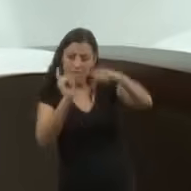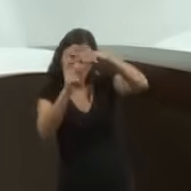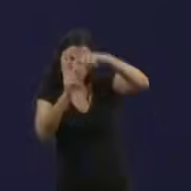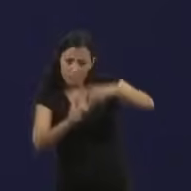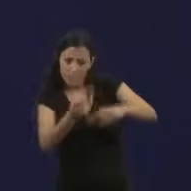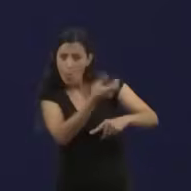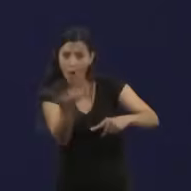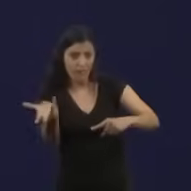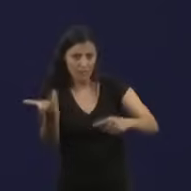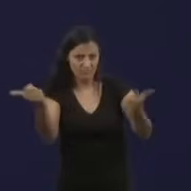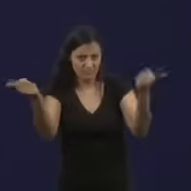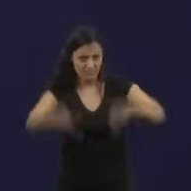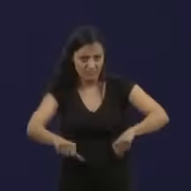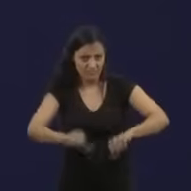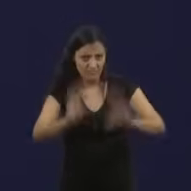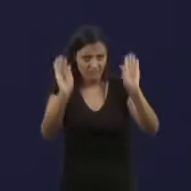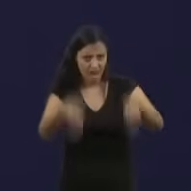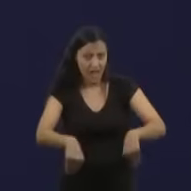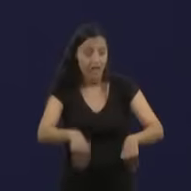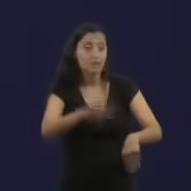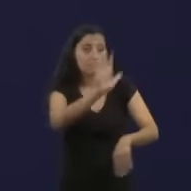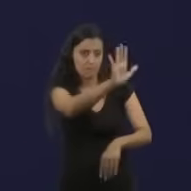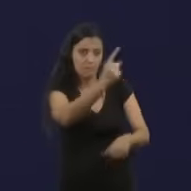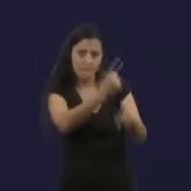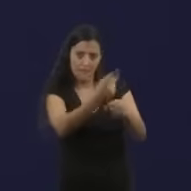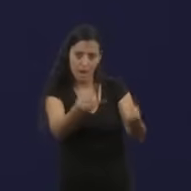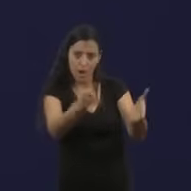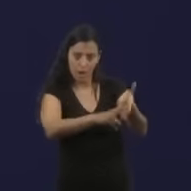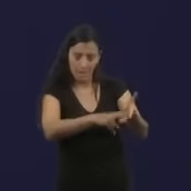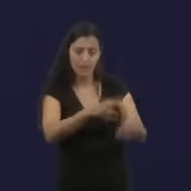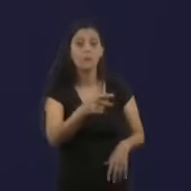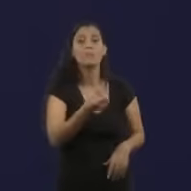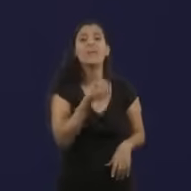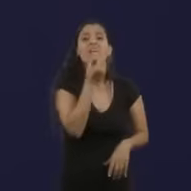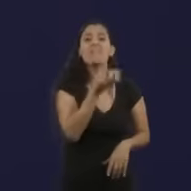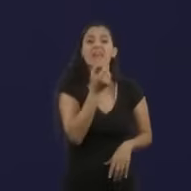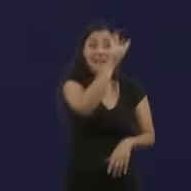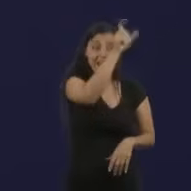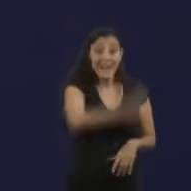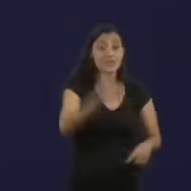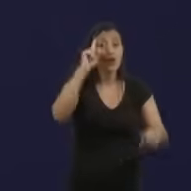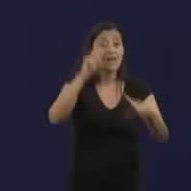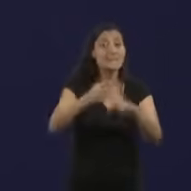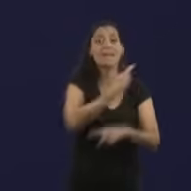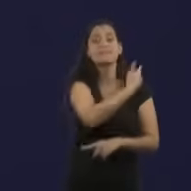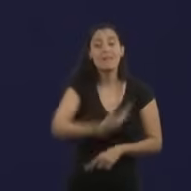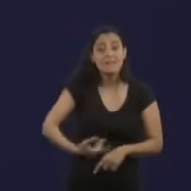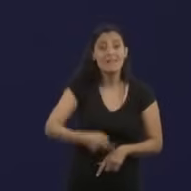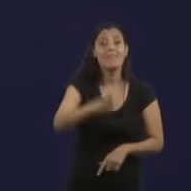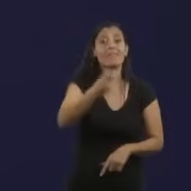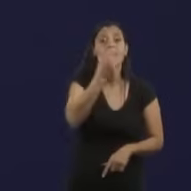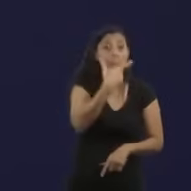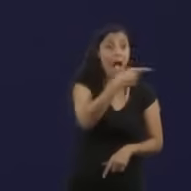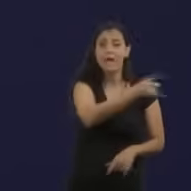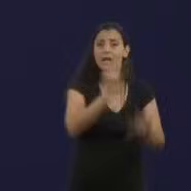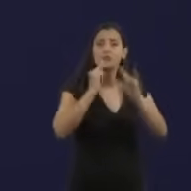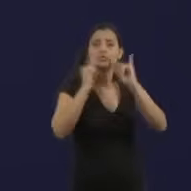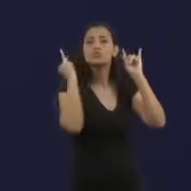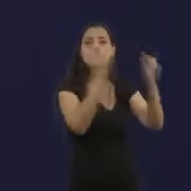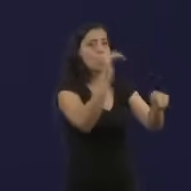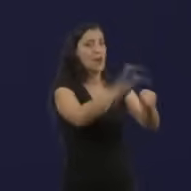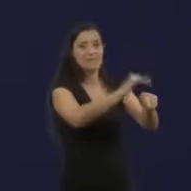Félix Primero déjame repetir algo las declaraciones del expresidente macri corren por cuenta del expresidente